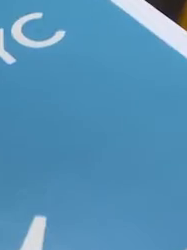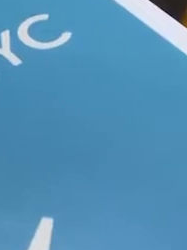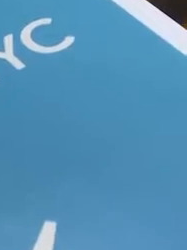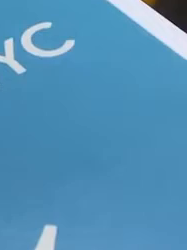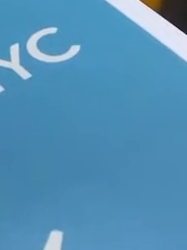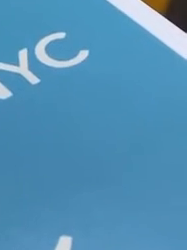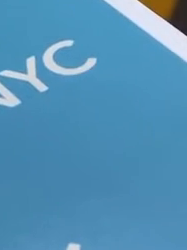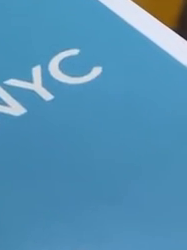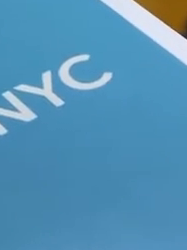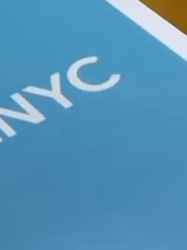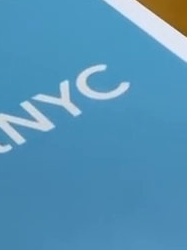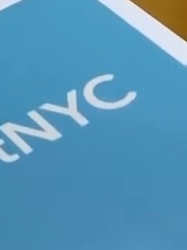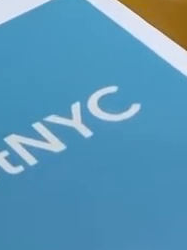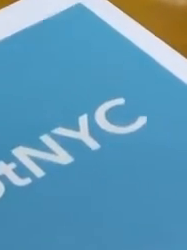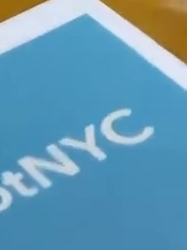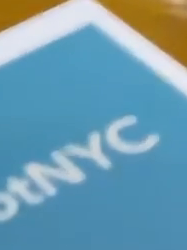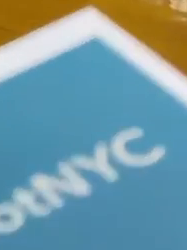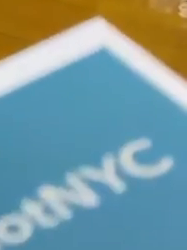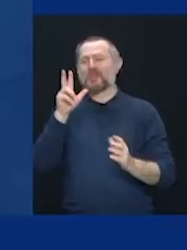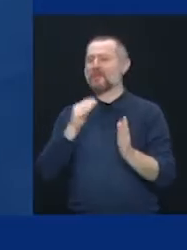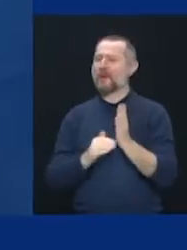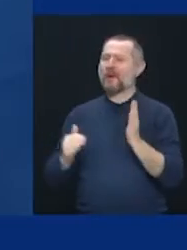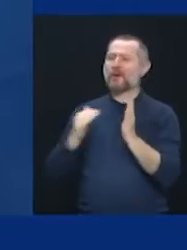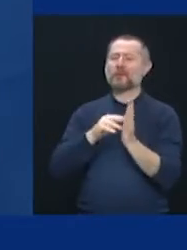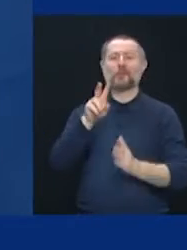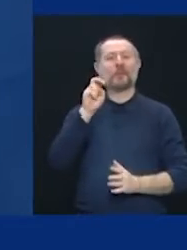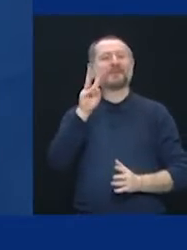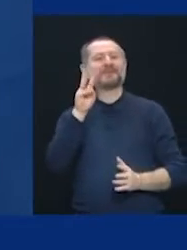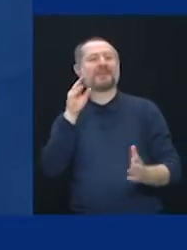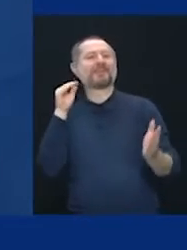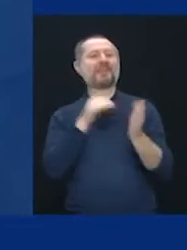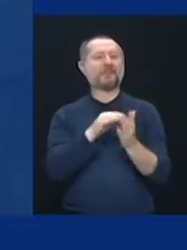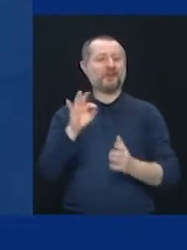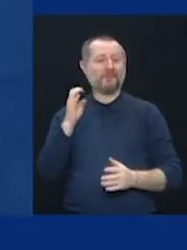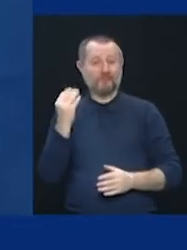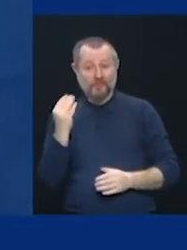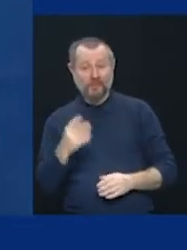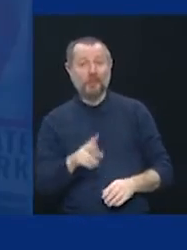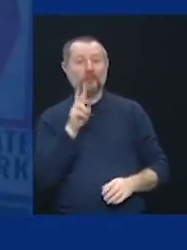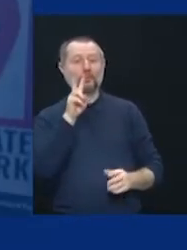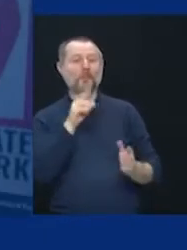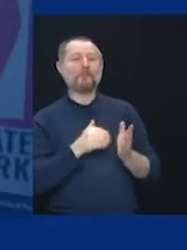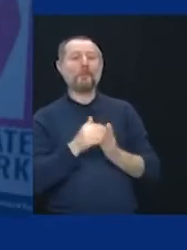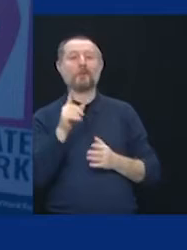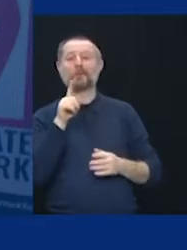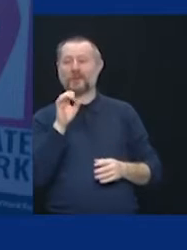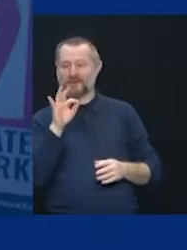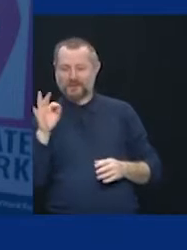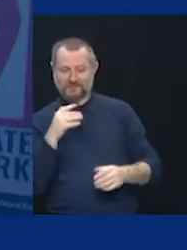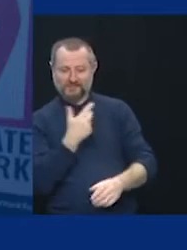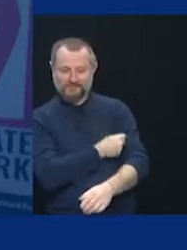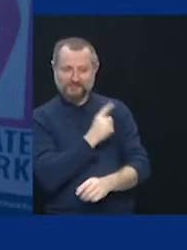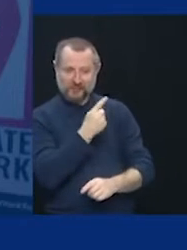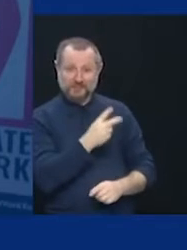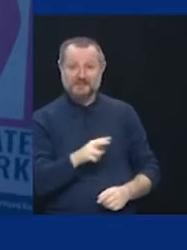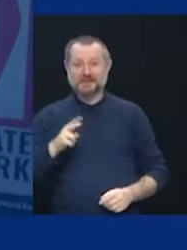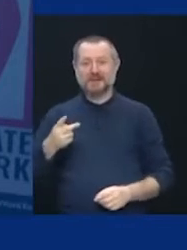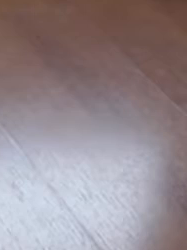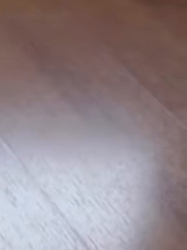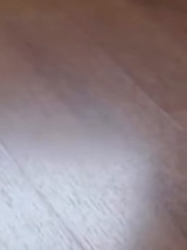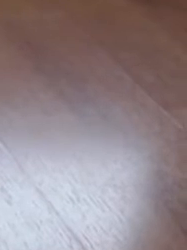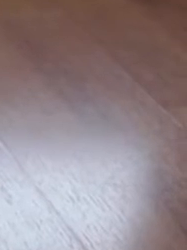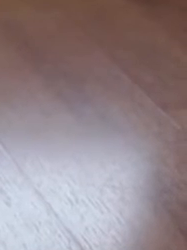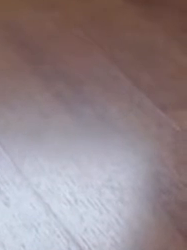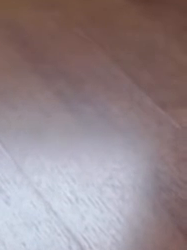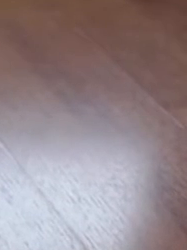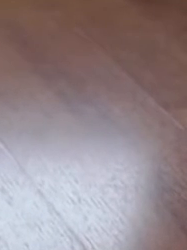muy lentamente en los procesos de inoculación el gobernador en rojo amo quien sigue enfrentando un escándalo por cerca de 1900 muertes